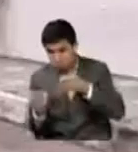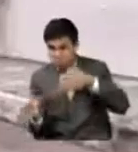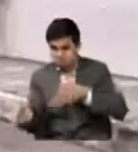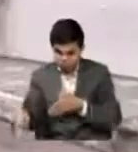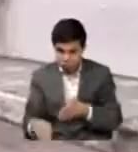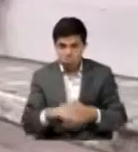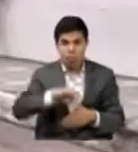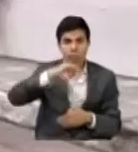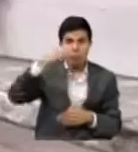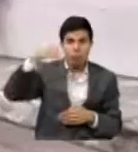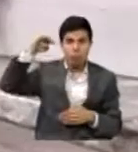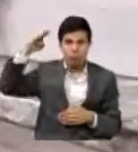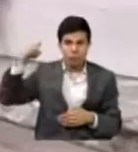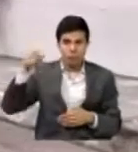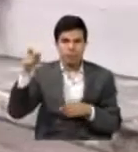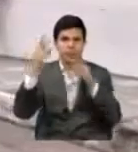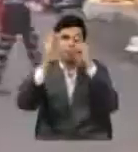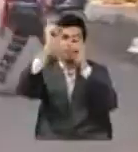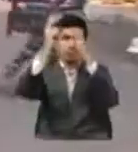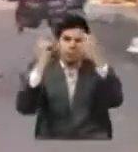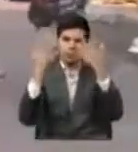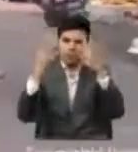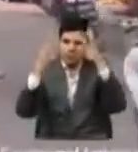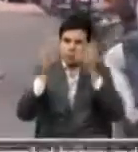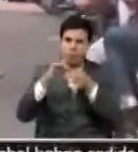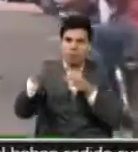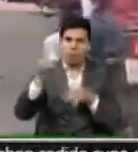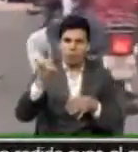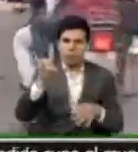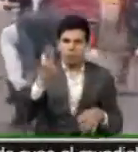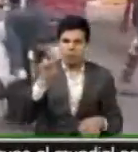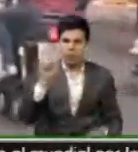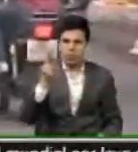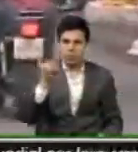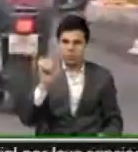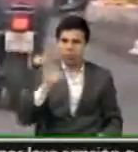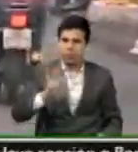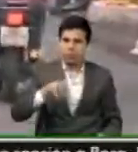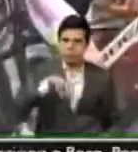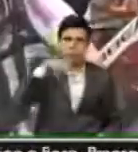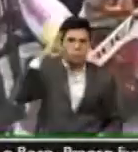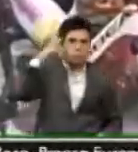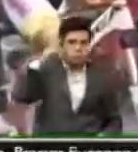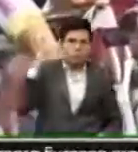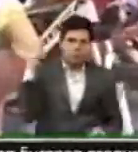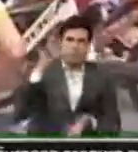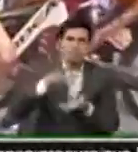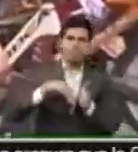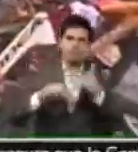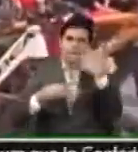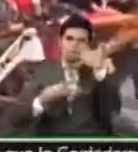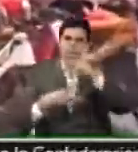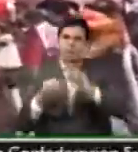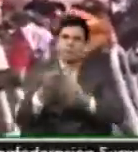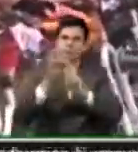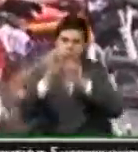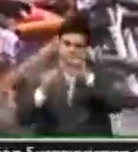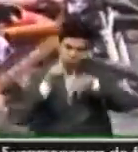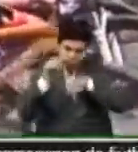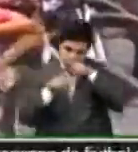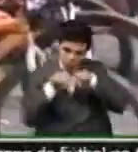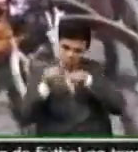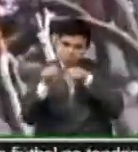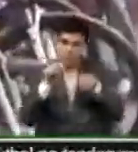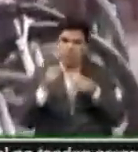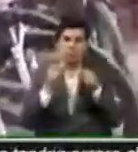este domingo en el marco de las ferias del municipio de durania en norte de Santander se cumplió la octava válida de ciclomontañismo que reunió a